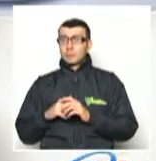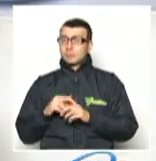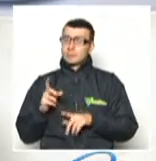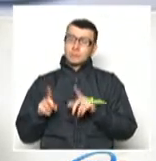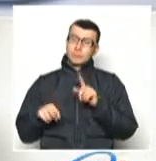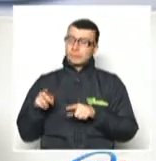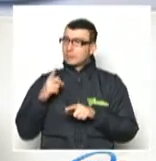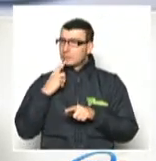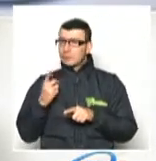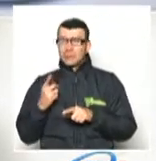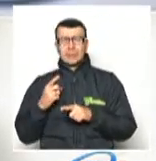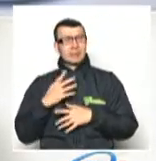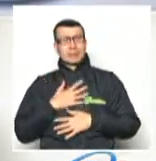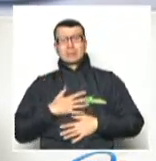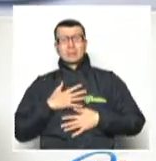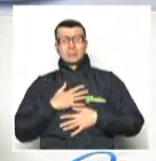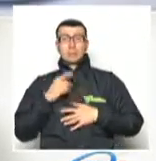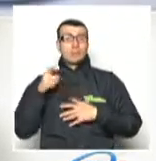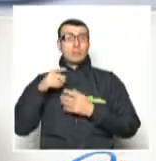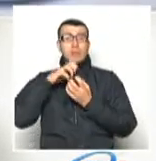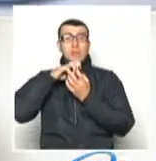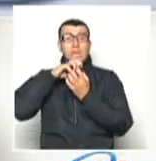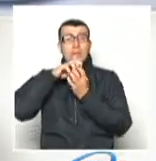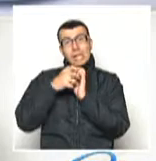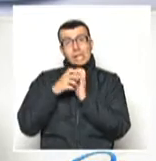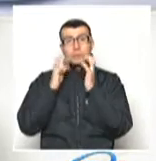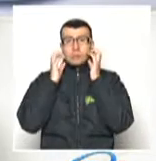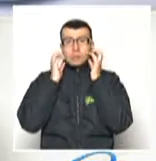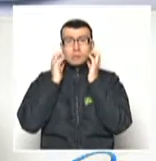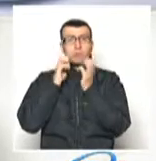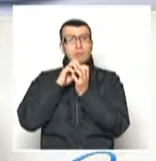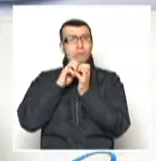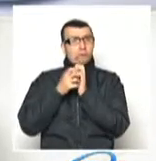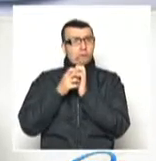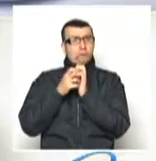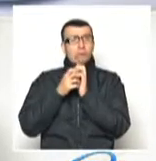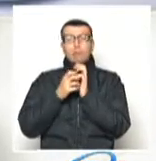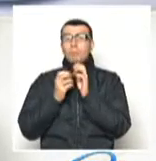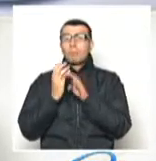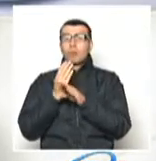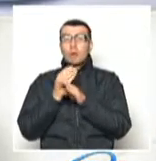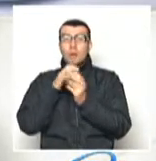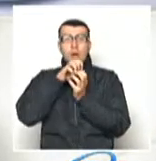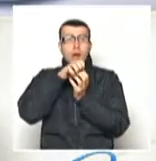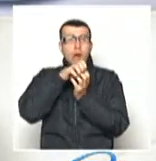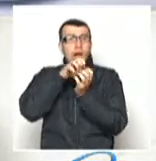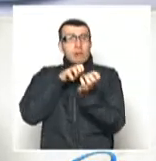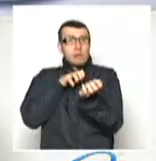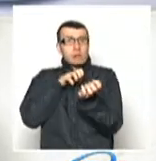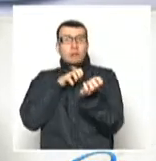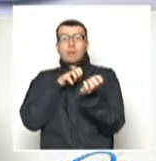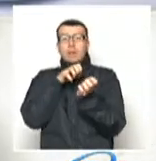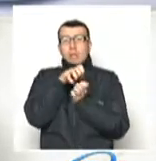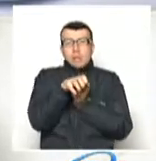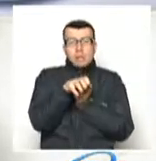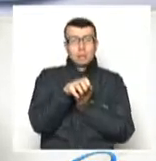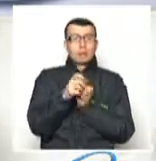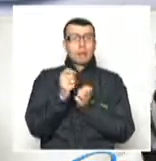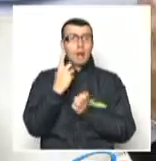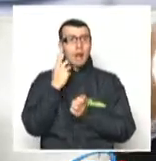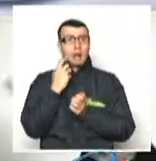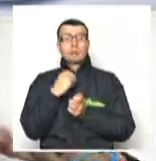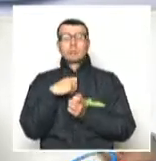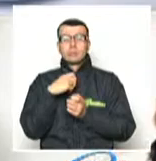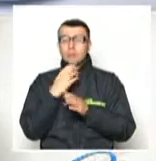anomalías o deformidades, sí, anatómicas de la mandíbula, o porque es muy hundida o porque es muy grande, es decir, el prognatismo y